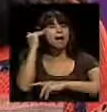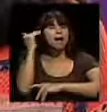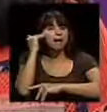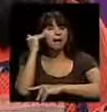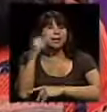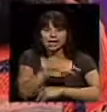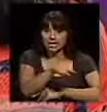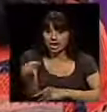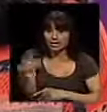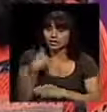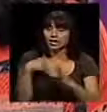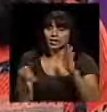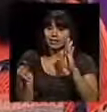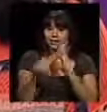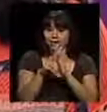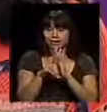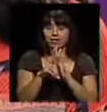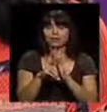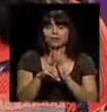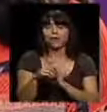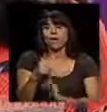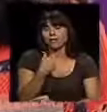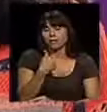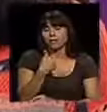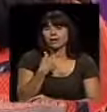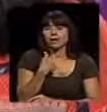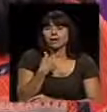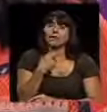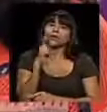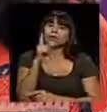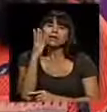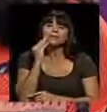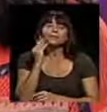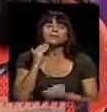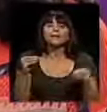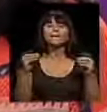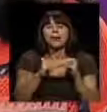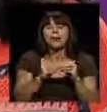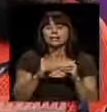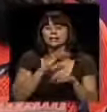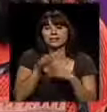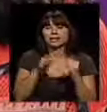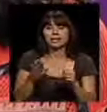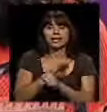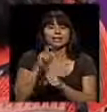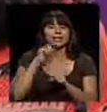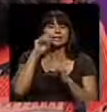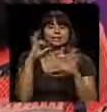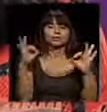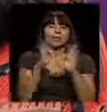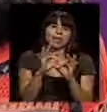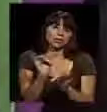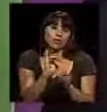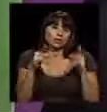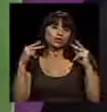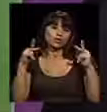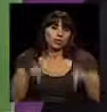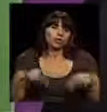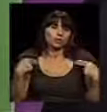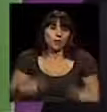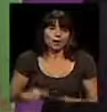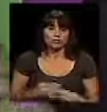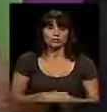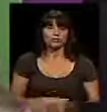ellos tengan el derecho como seres humanos a tener una vivencia muchísimo más integral de la sexualidad. Ante estos temas